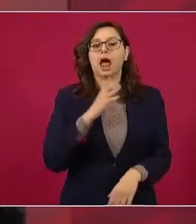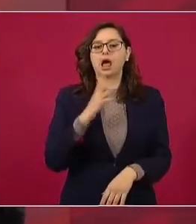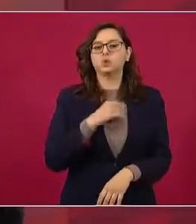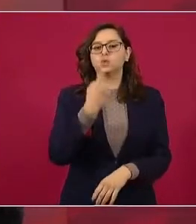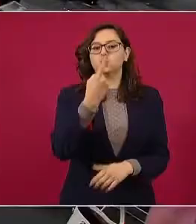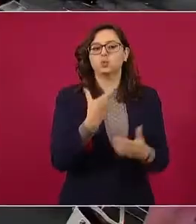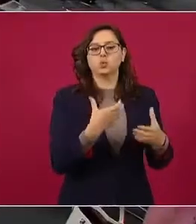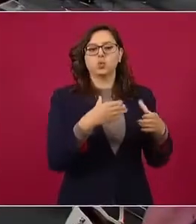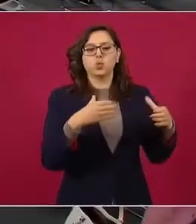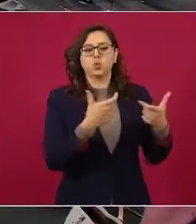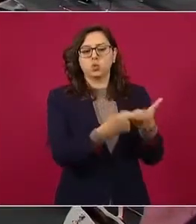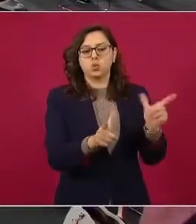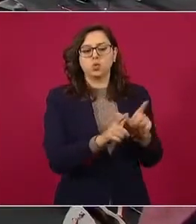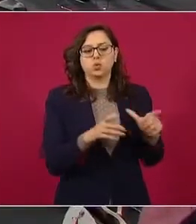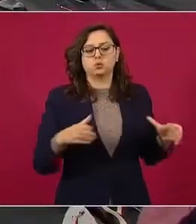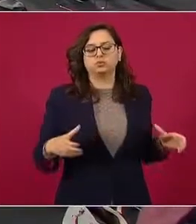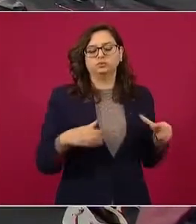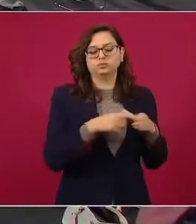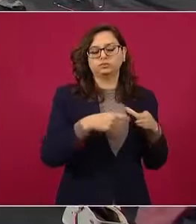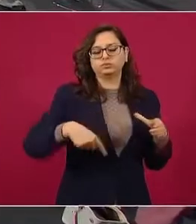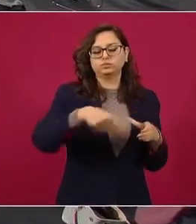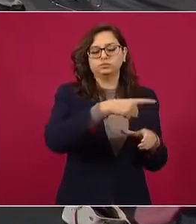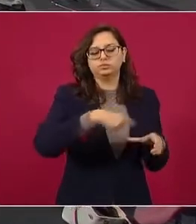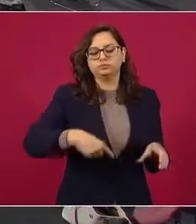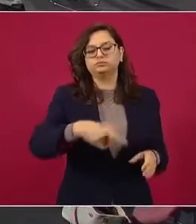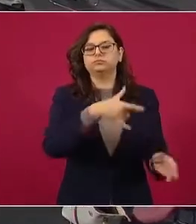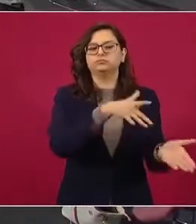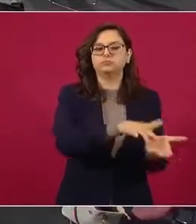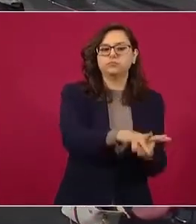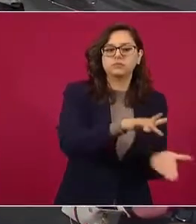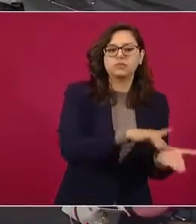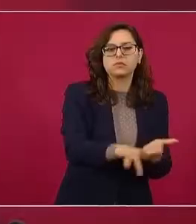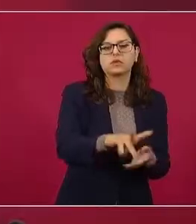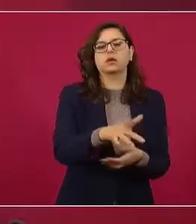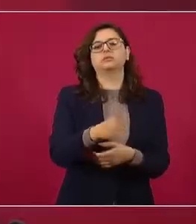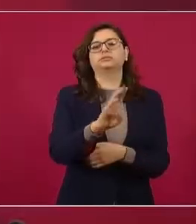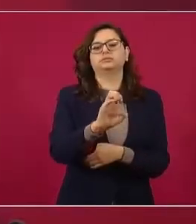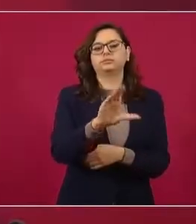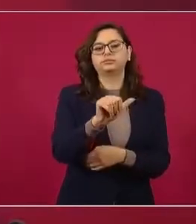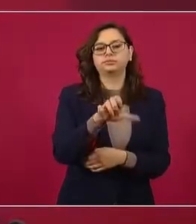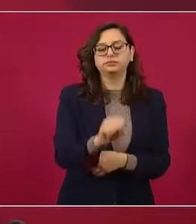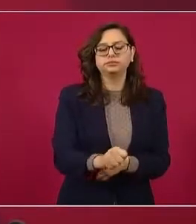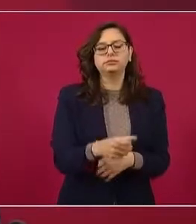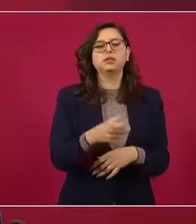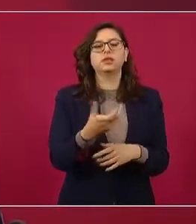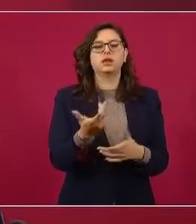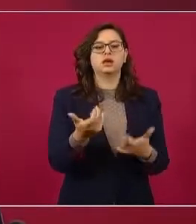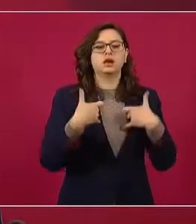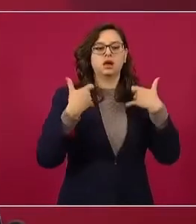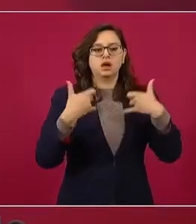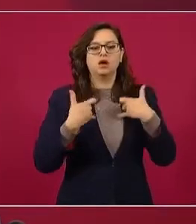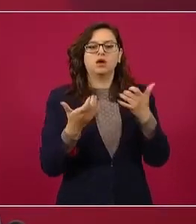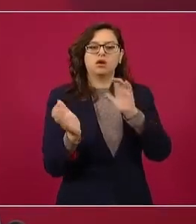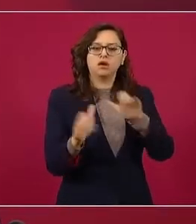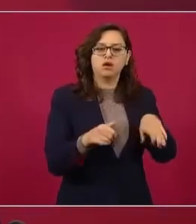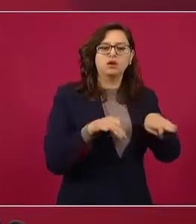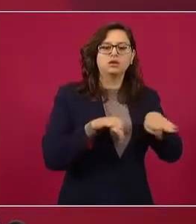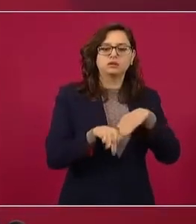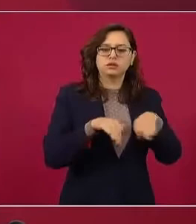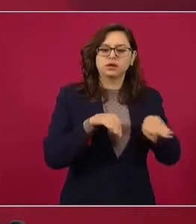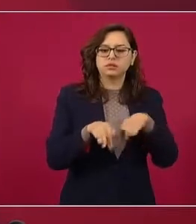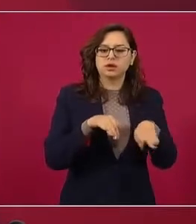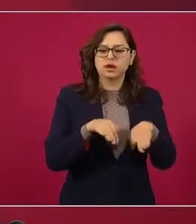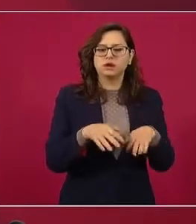para entregar apoyos, becas, darle trabajo a los jóvenes.